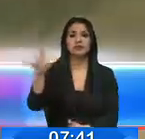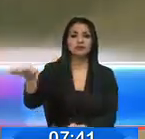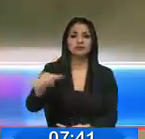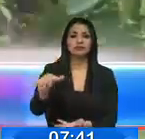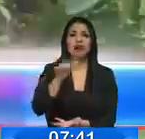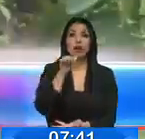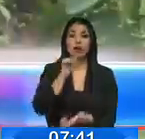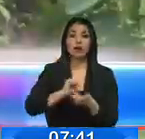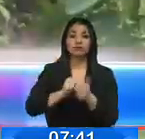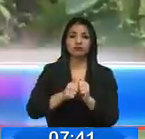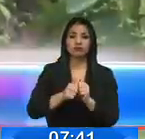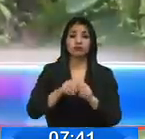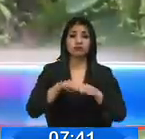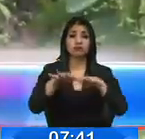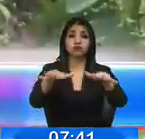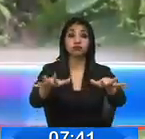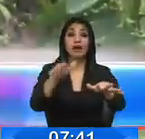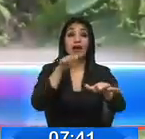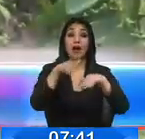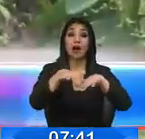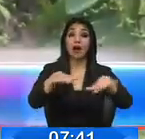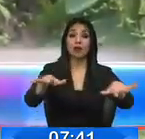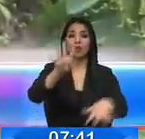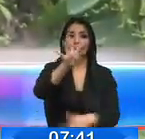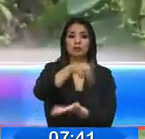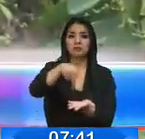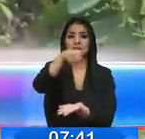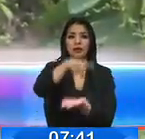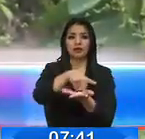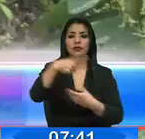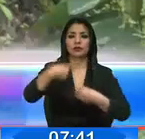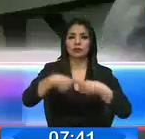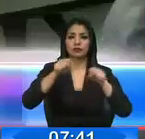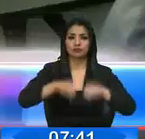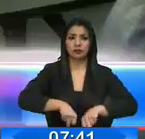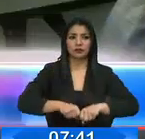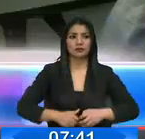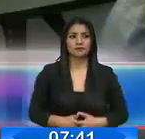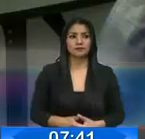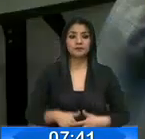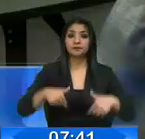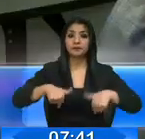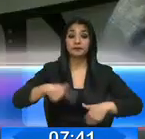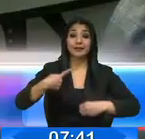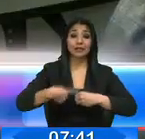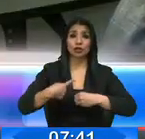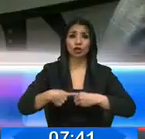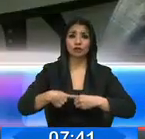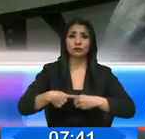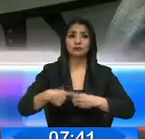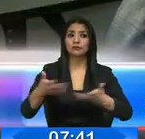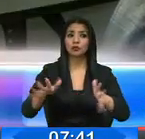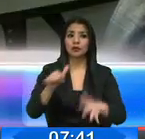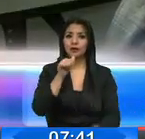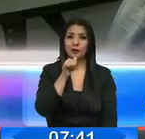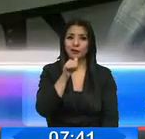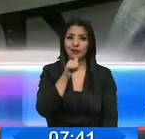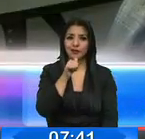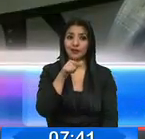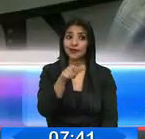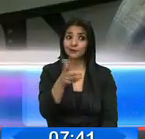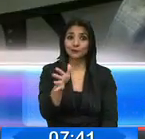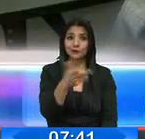por segundo para abastecer de líquido vital a 4 parroquias rurales de Quito. En Quito lo que más escasea es agua, el recurso,